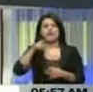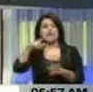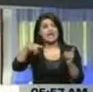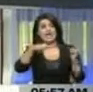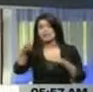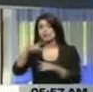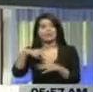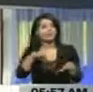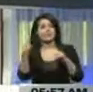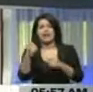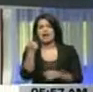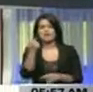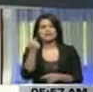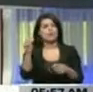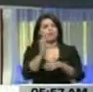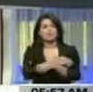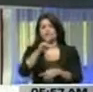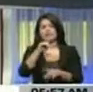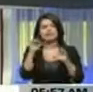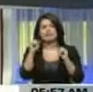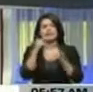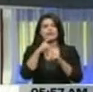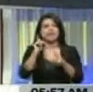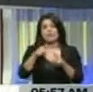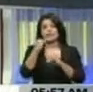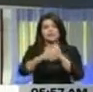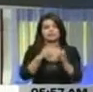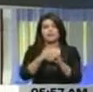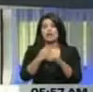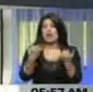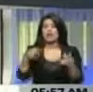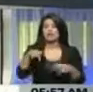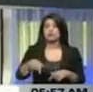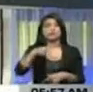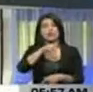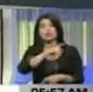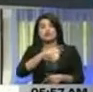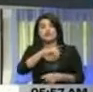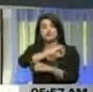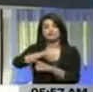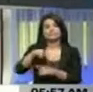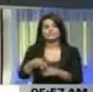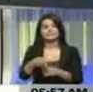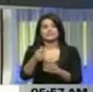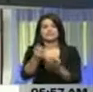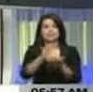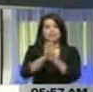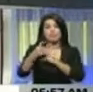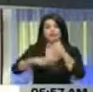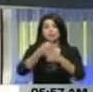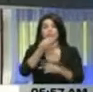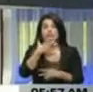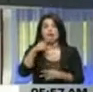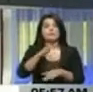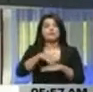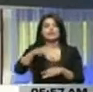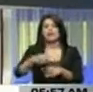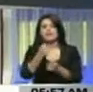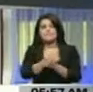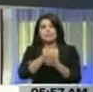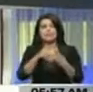entender la oposición venezolana, ni tampoco la internacional. Y por ello no han podido derrumbar este hermoso proceso político, porque nos mueve el amor,